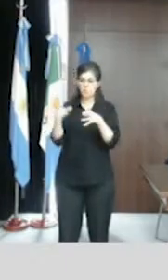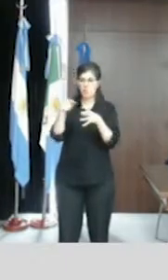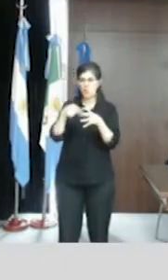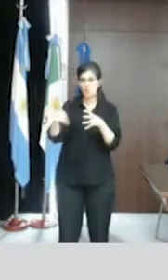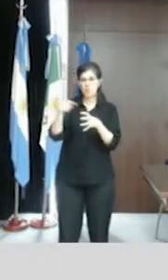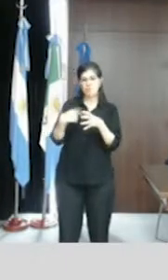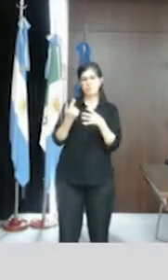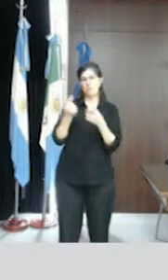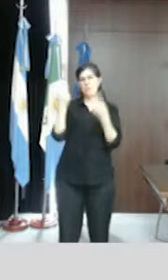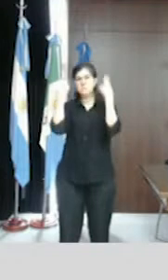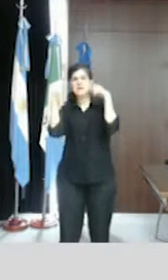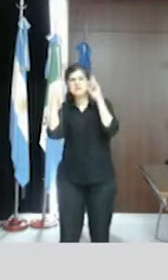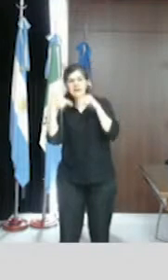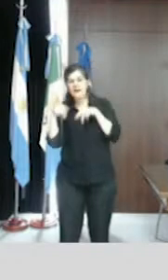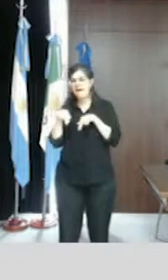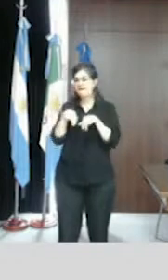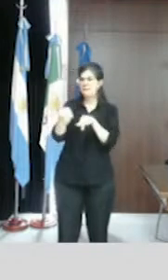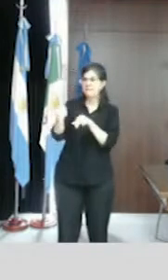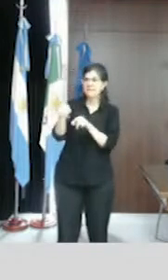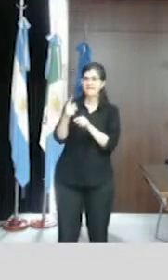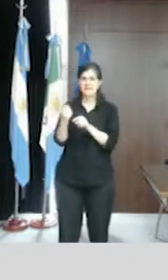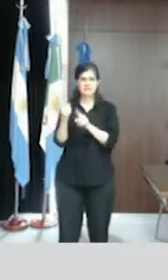caminar. Hoy una de las disertantes decía,